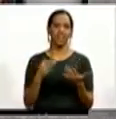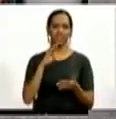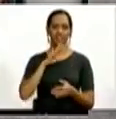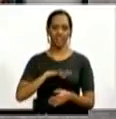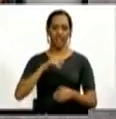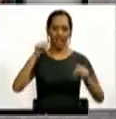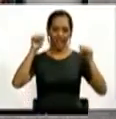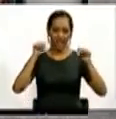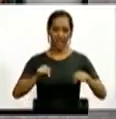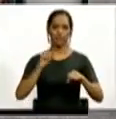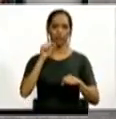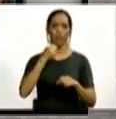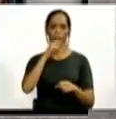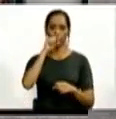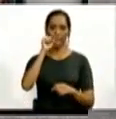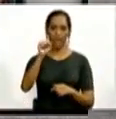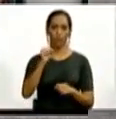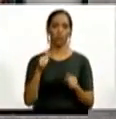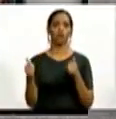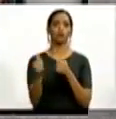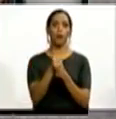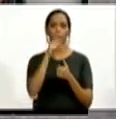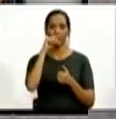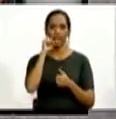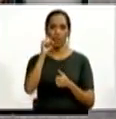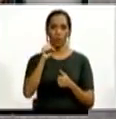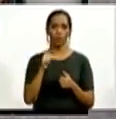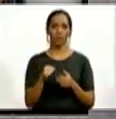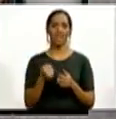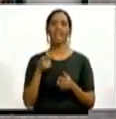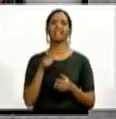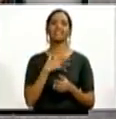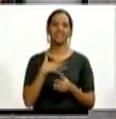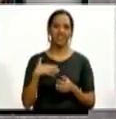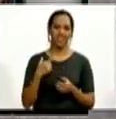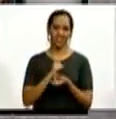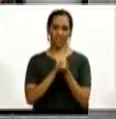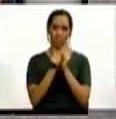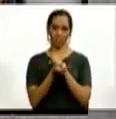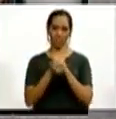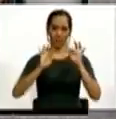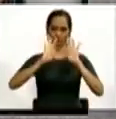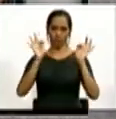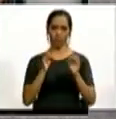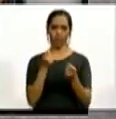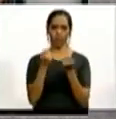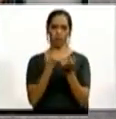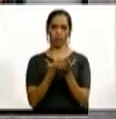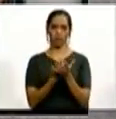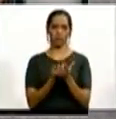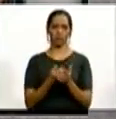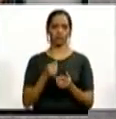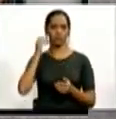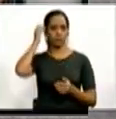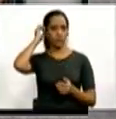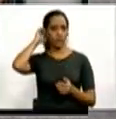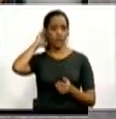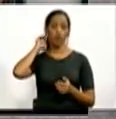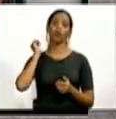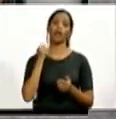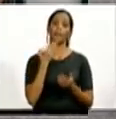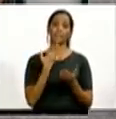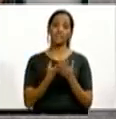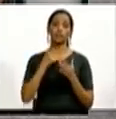momento Maduro, el usurpador Maduro? Él quiere cambiar el modelo económico sin decirlo. Lo que le han pedido